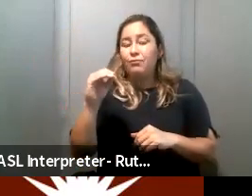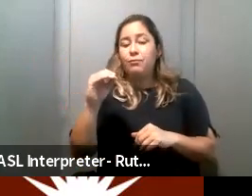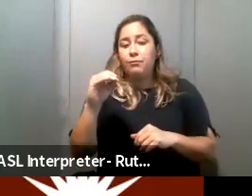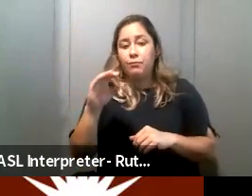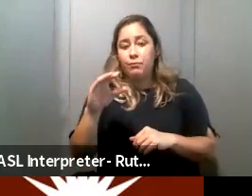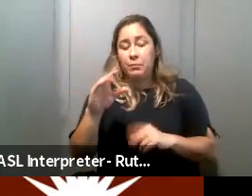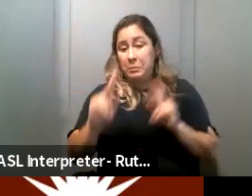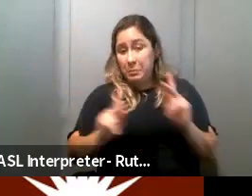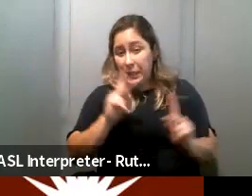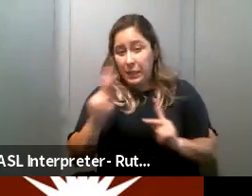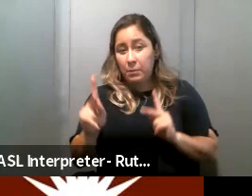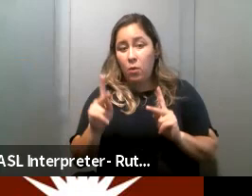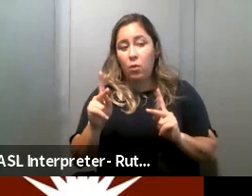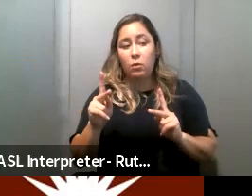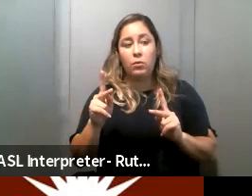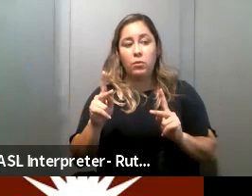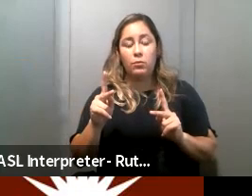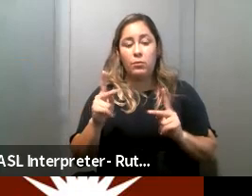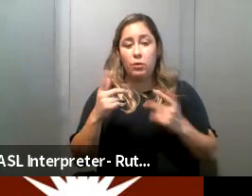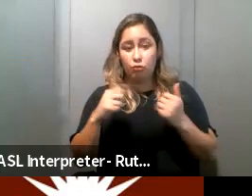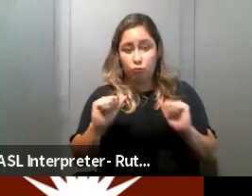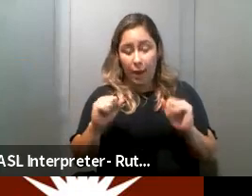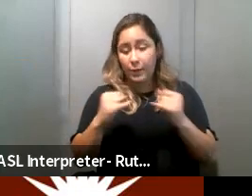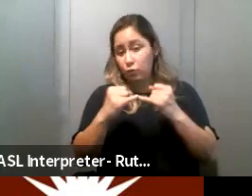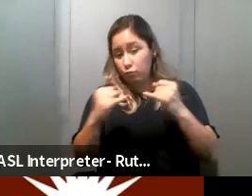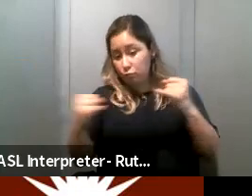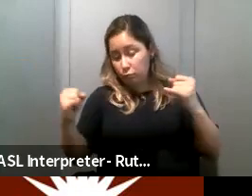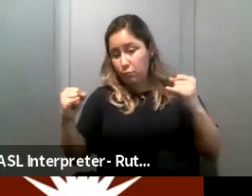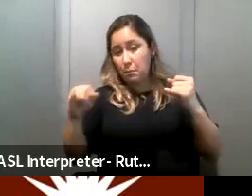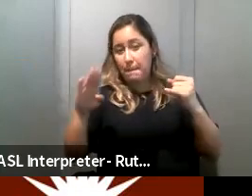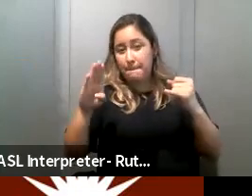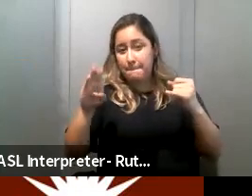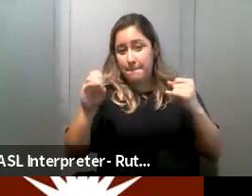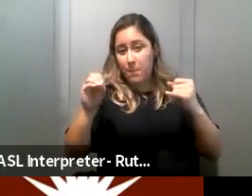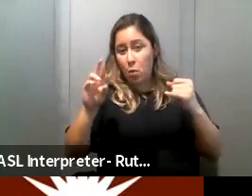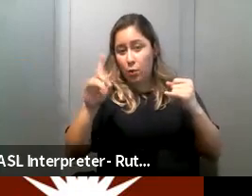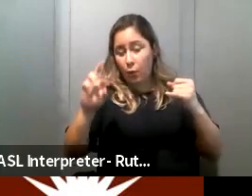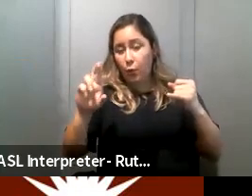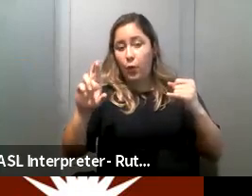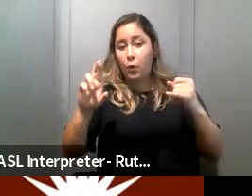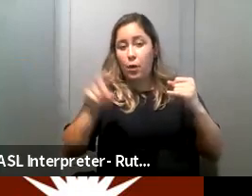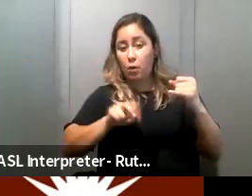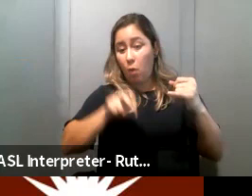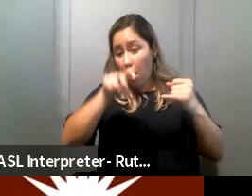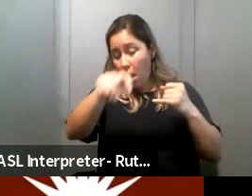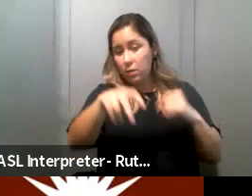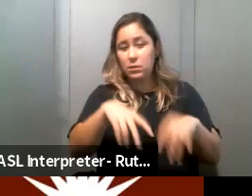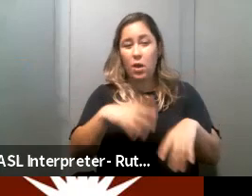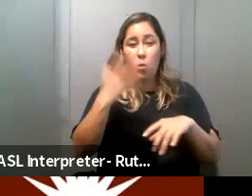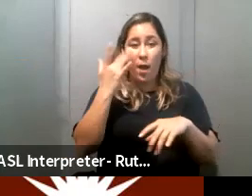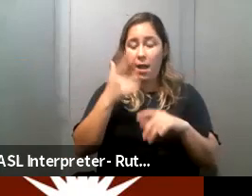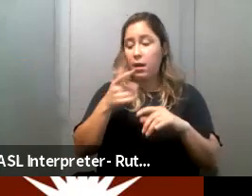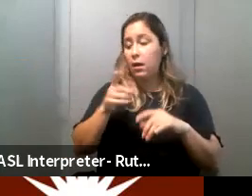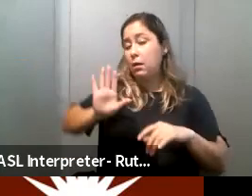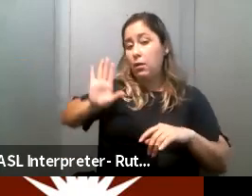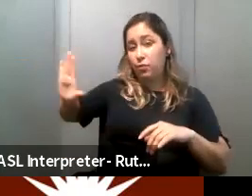de personas que intentan cruzar la frontera o huir de la violencia en su país, lo cual esta